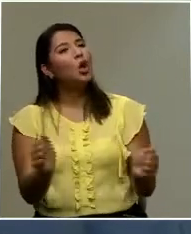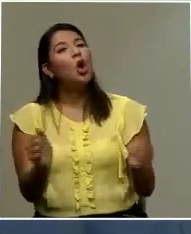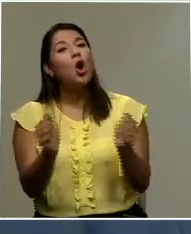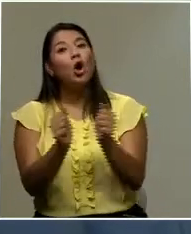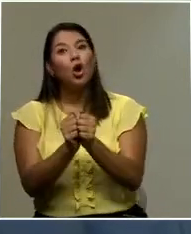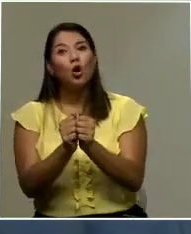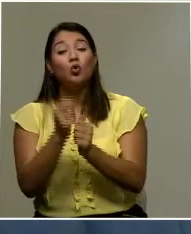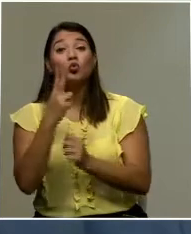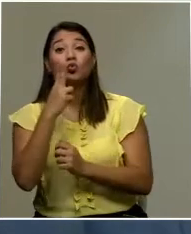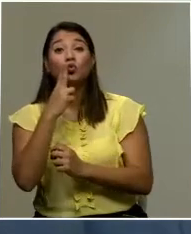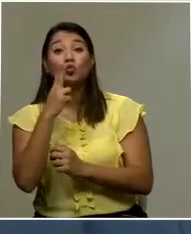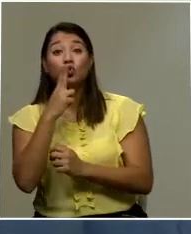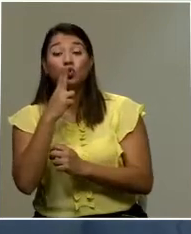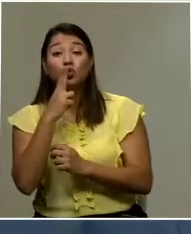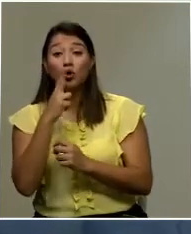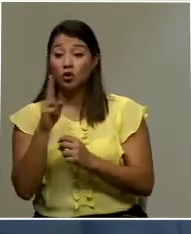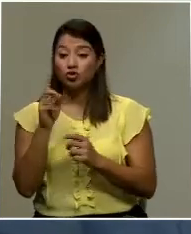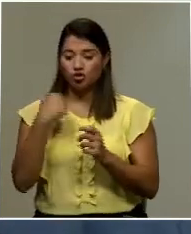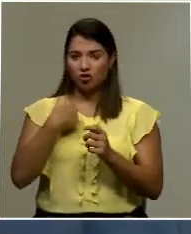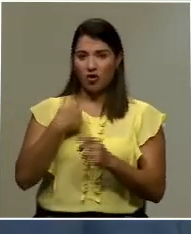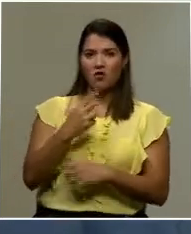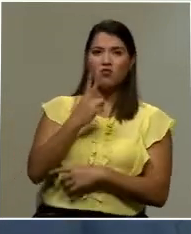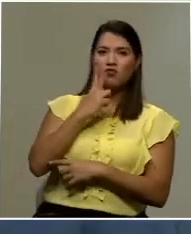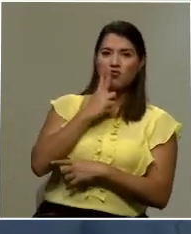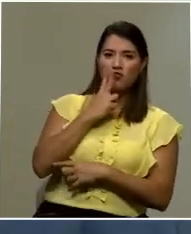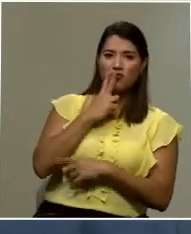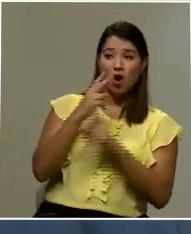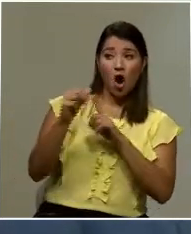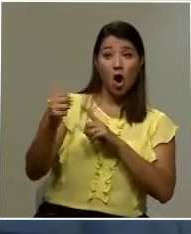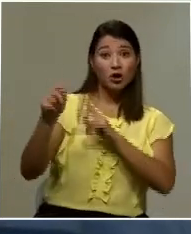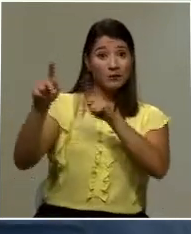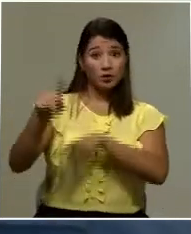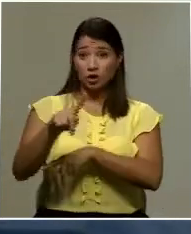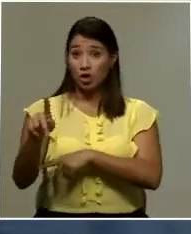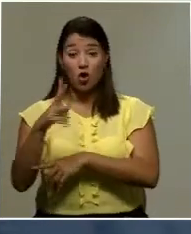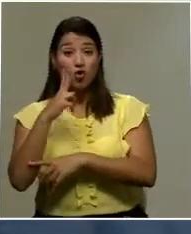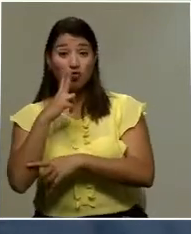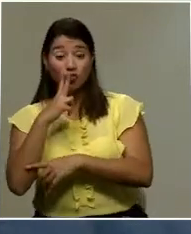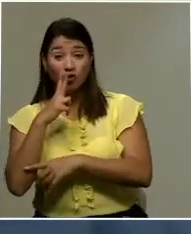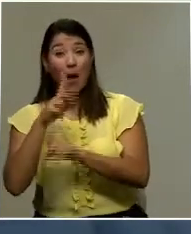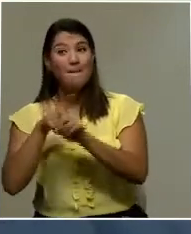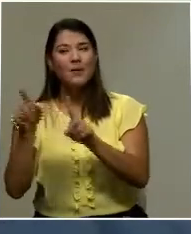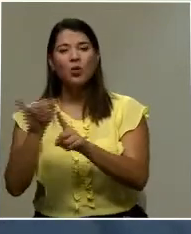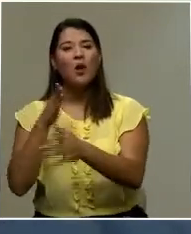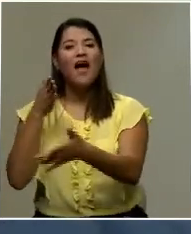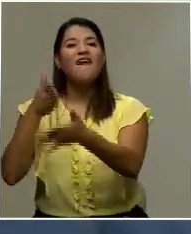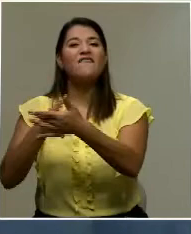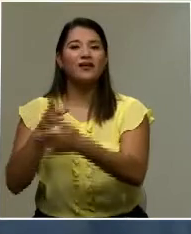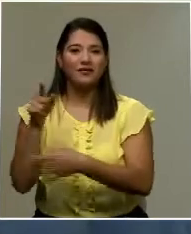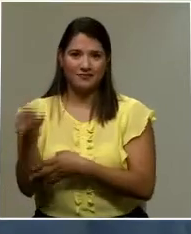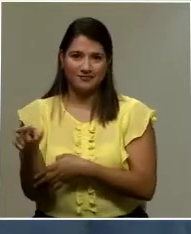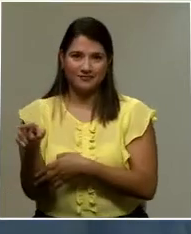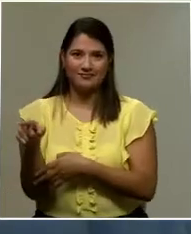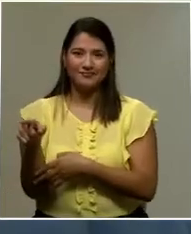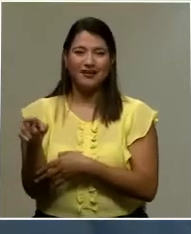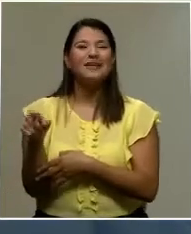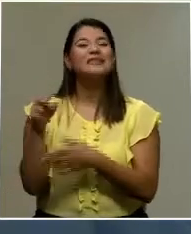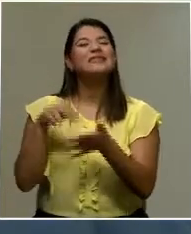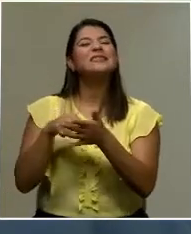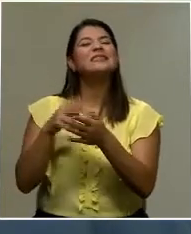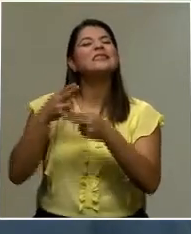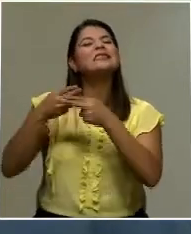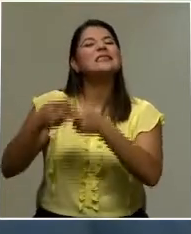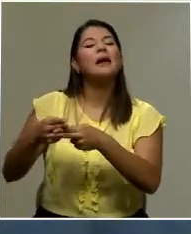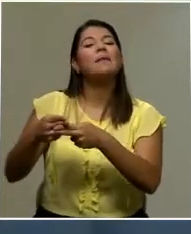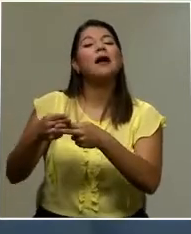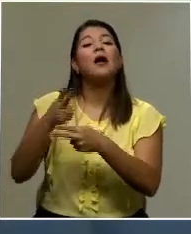fumadores pasivos. ¿Es correcta esa analogía? Sí, no es perfecta, pero es bastante buena. Es la